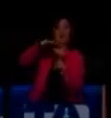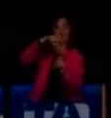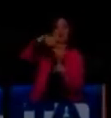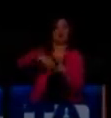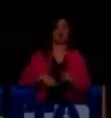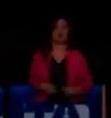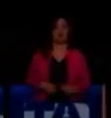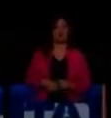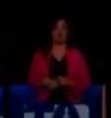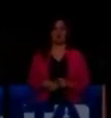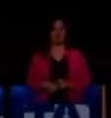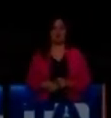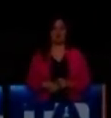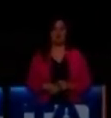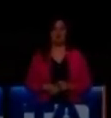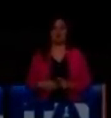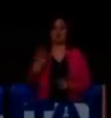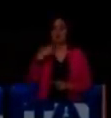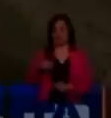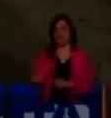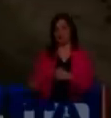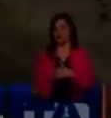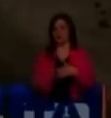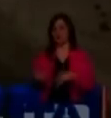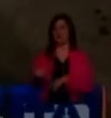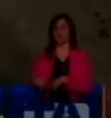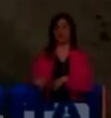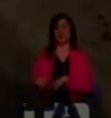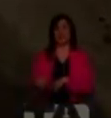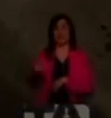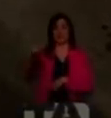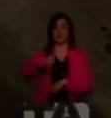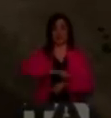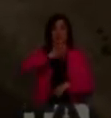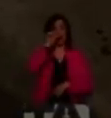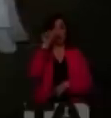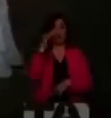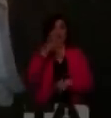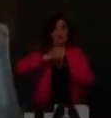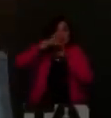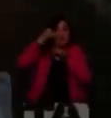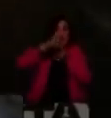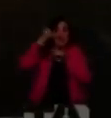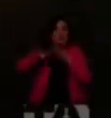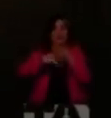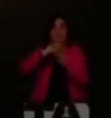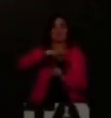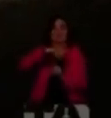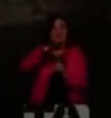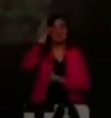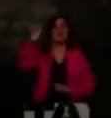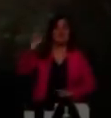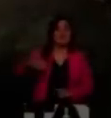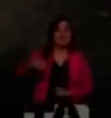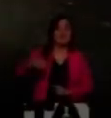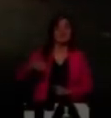y estamos mirando que hay una fogata en donde se ven vestigios de consumo de cocaína. Es un parque que debería